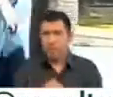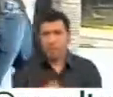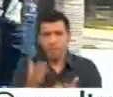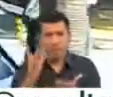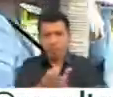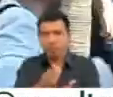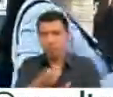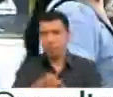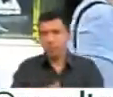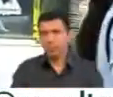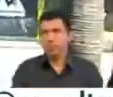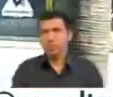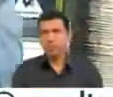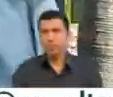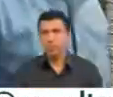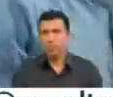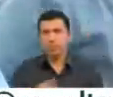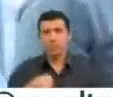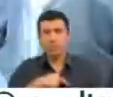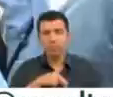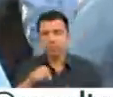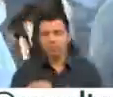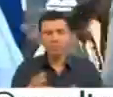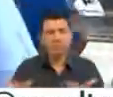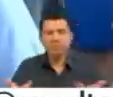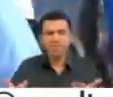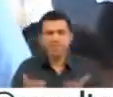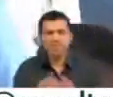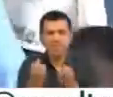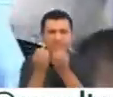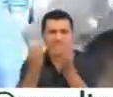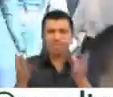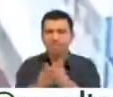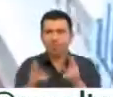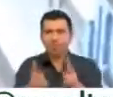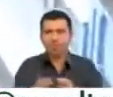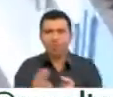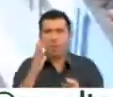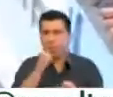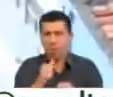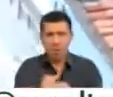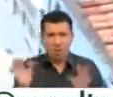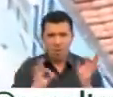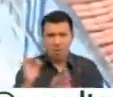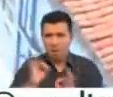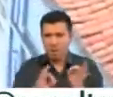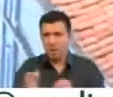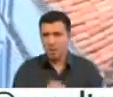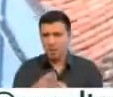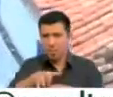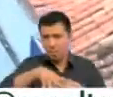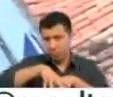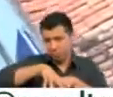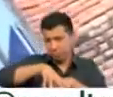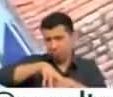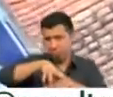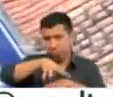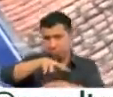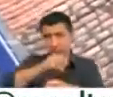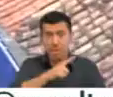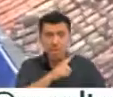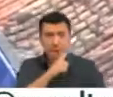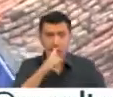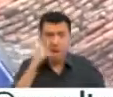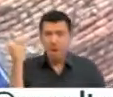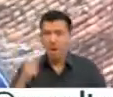colegios completos. Entonces, estamos aquí un colectivo de ciudadanos, aquí no hay organizaciones. En Ocaña, un río humano de camisetas blancas inundó las